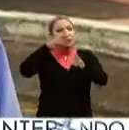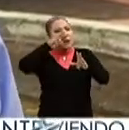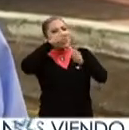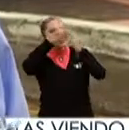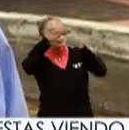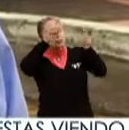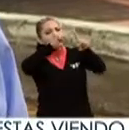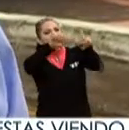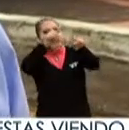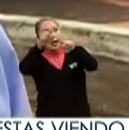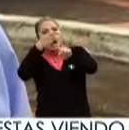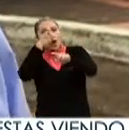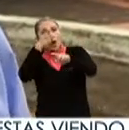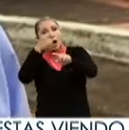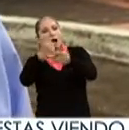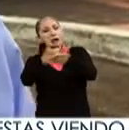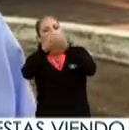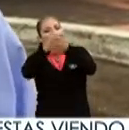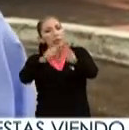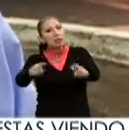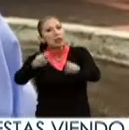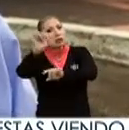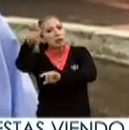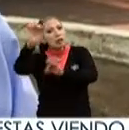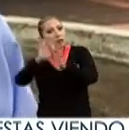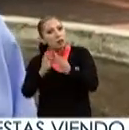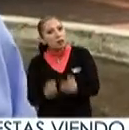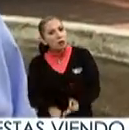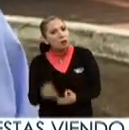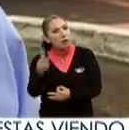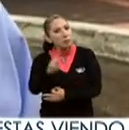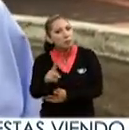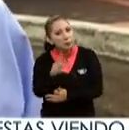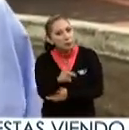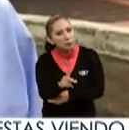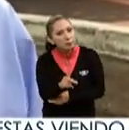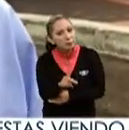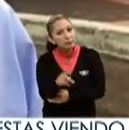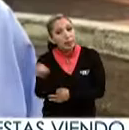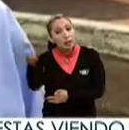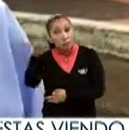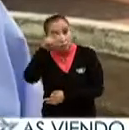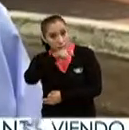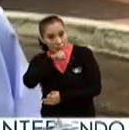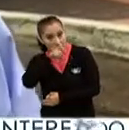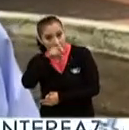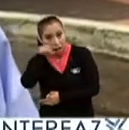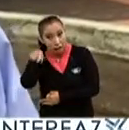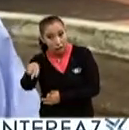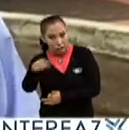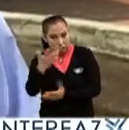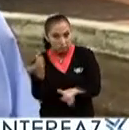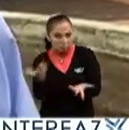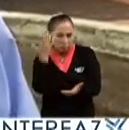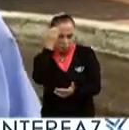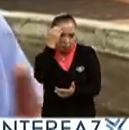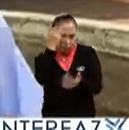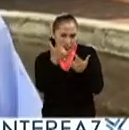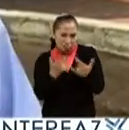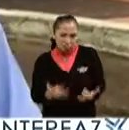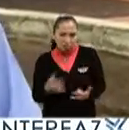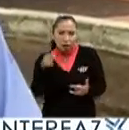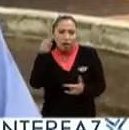las posibilidades que la oralidad representa en nuestros pueblos. El pueblo maya es un hecho que todos